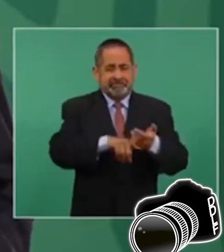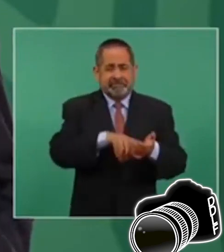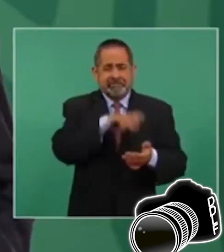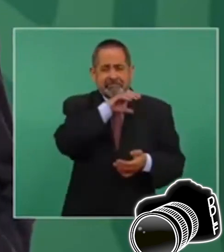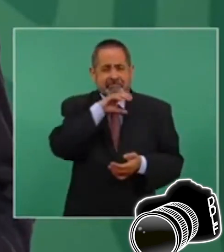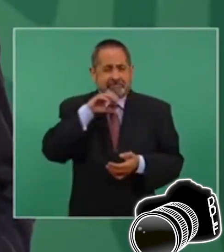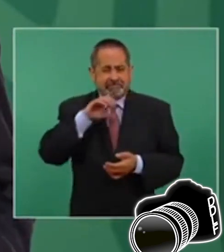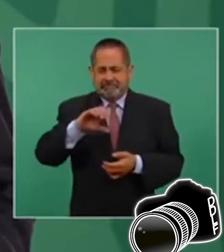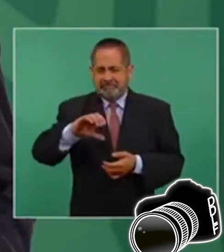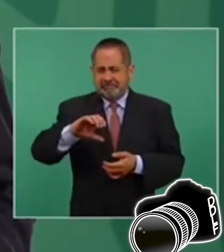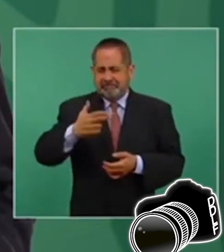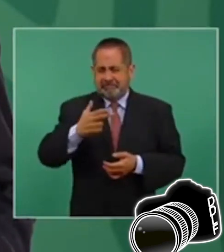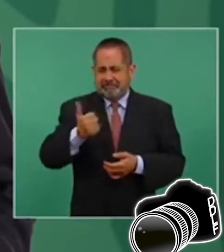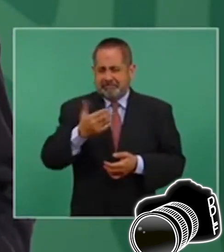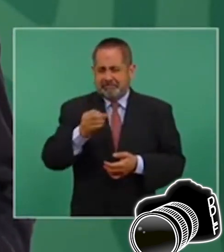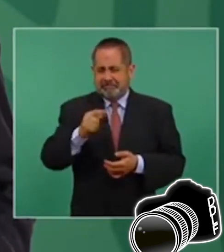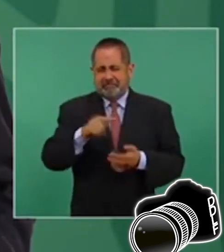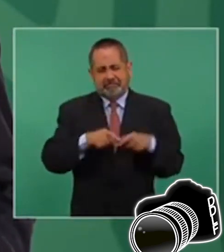en